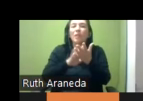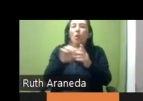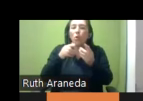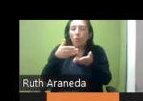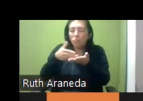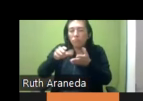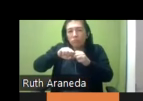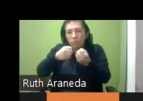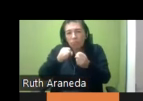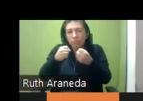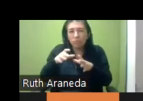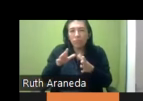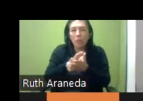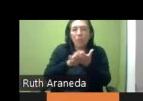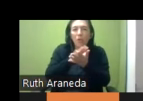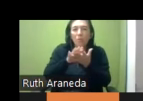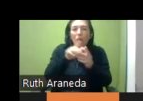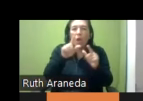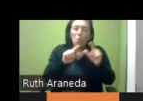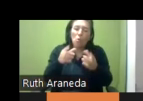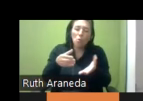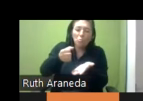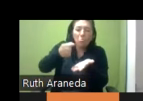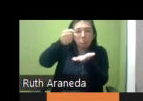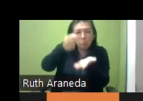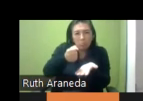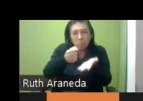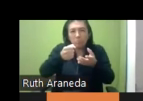cerámicos mayores, desahumadores o